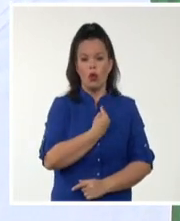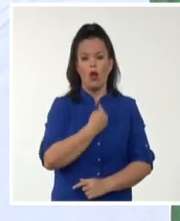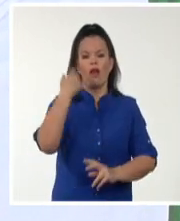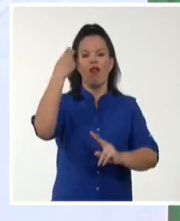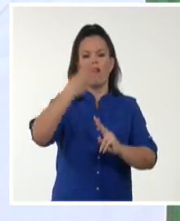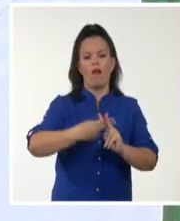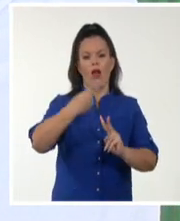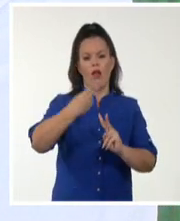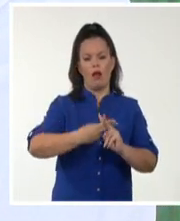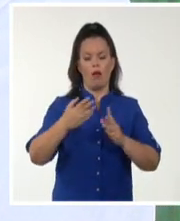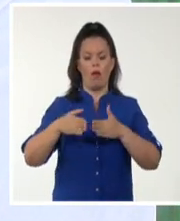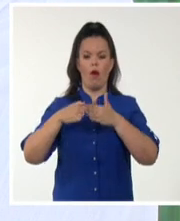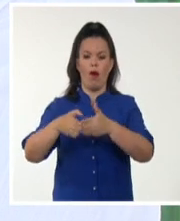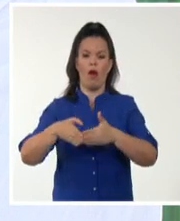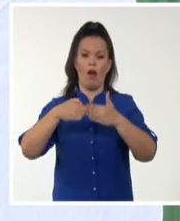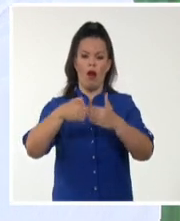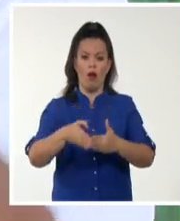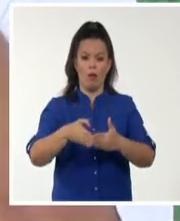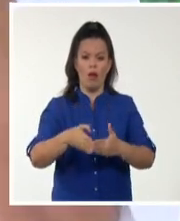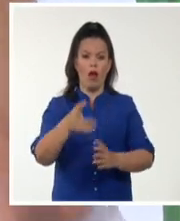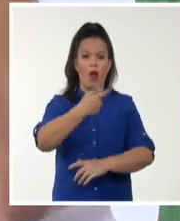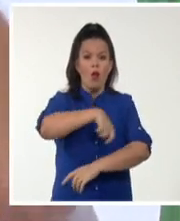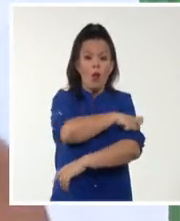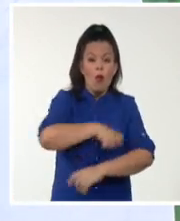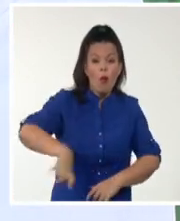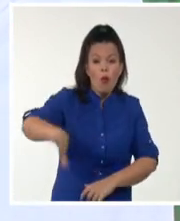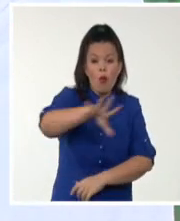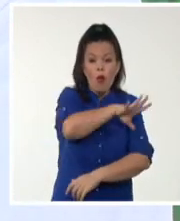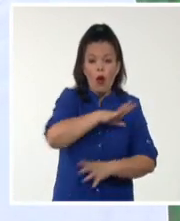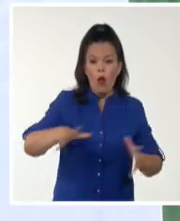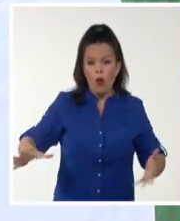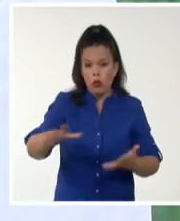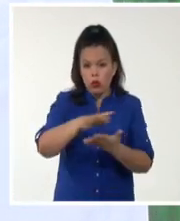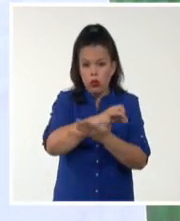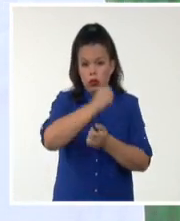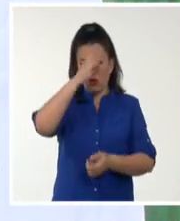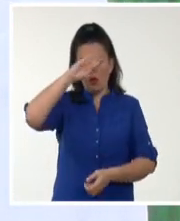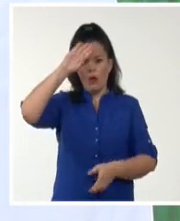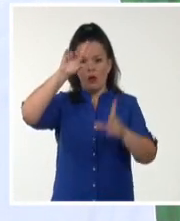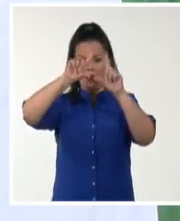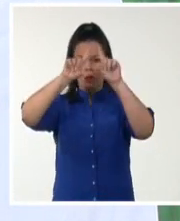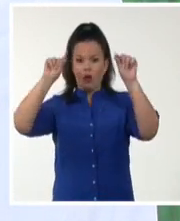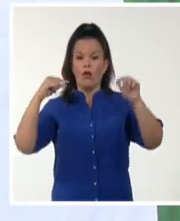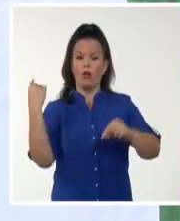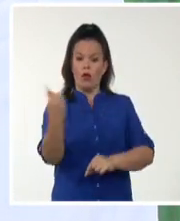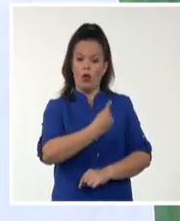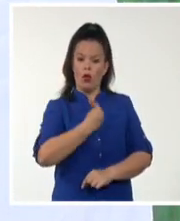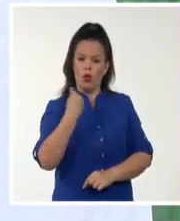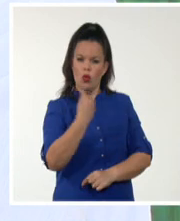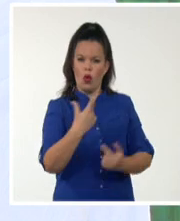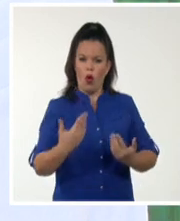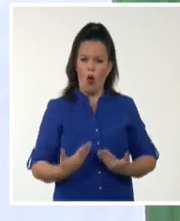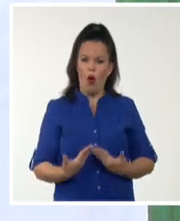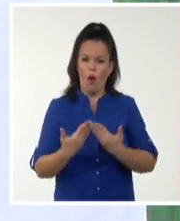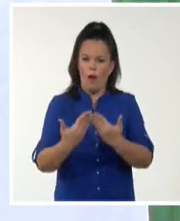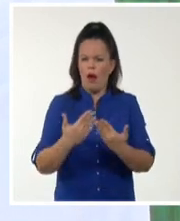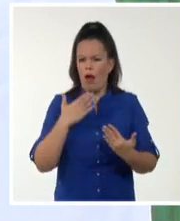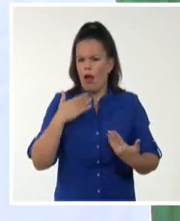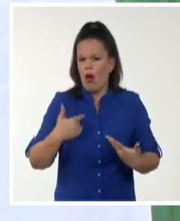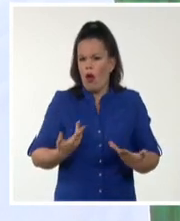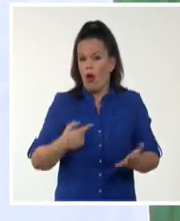granmenses, los cubanos, honramos al padre de la patria siendo de hierro. ¿Cómo?